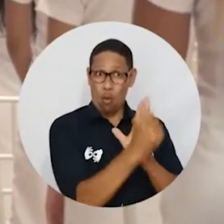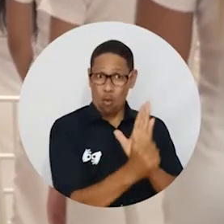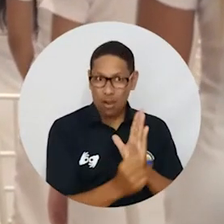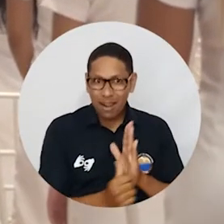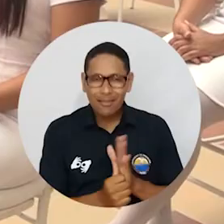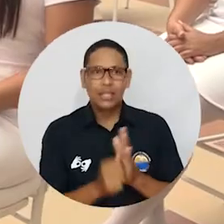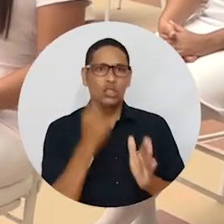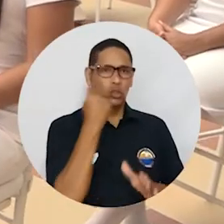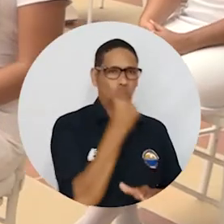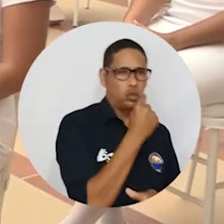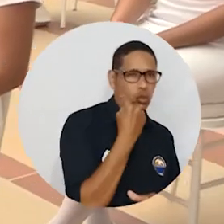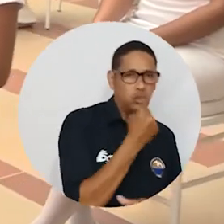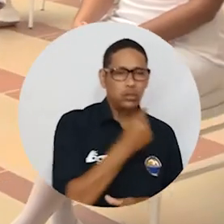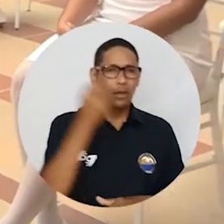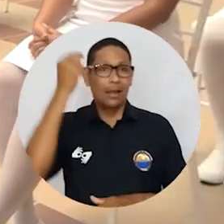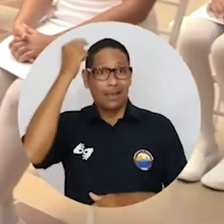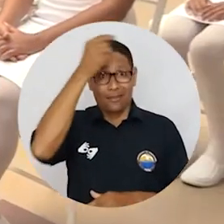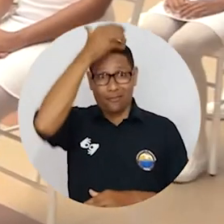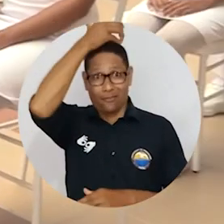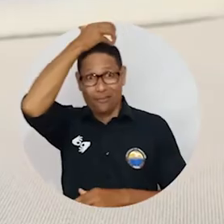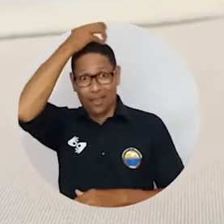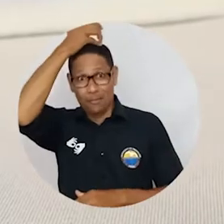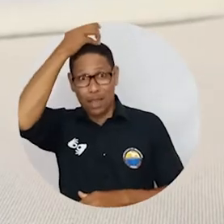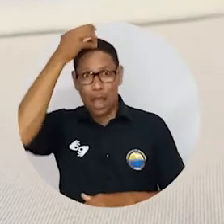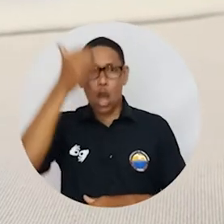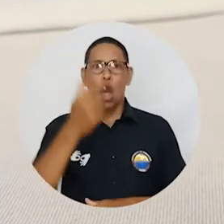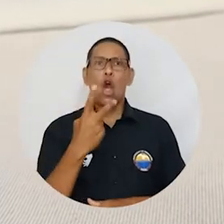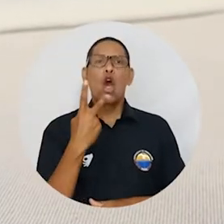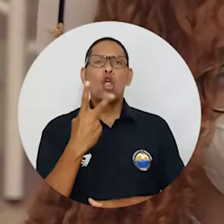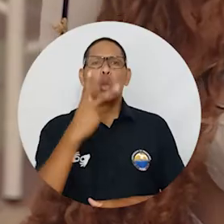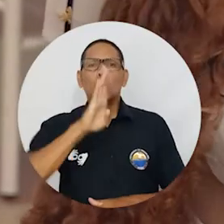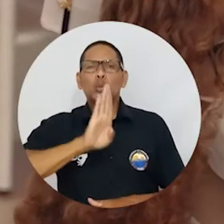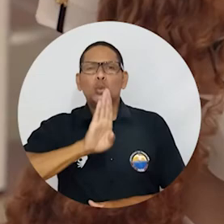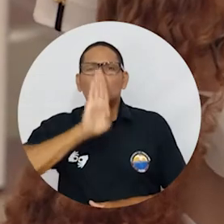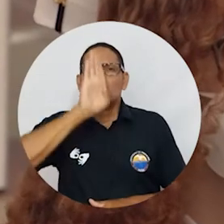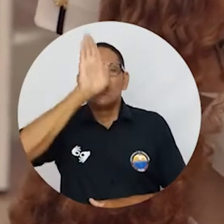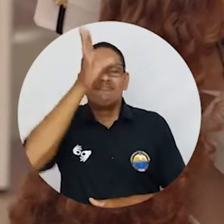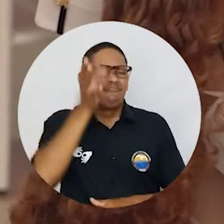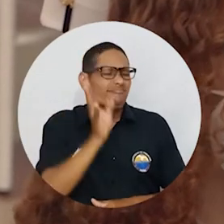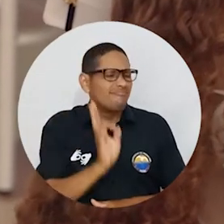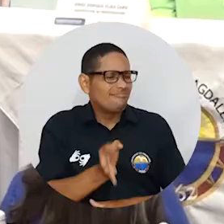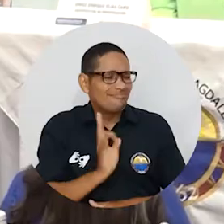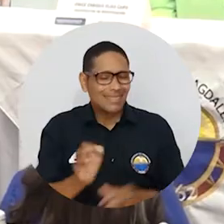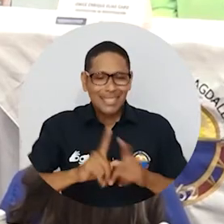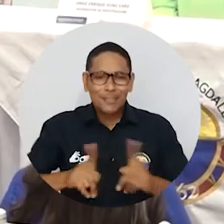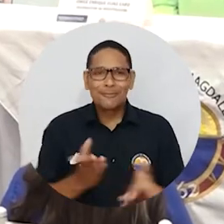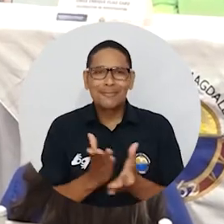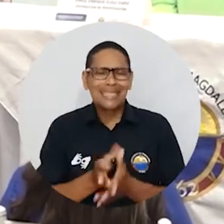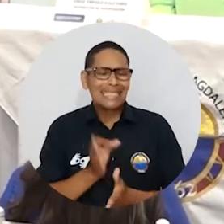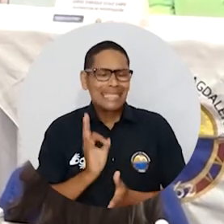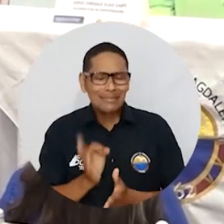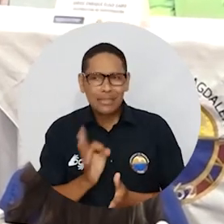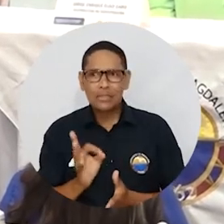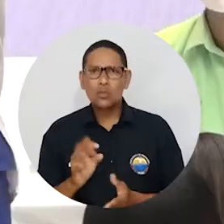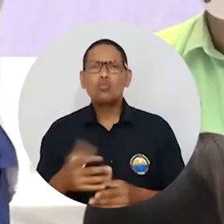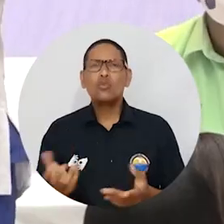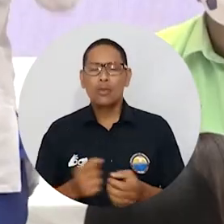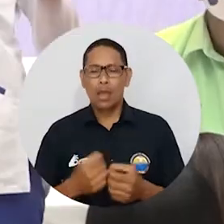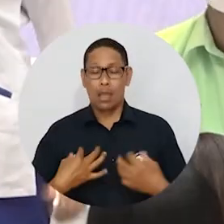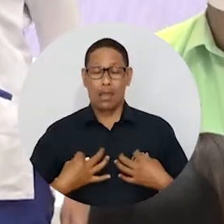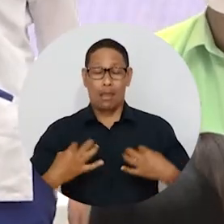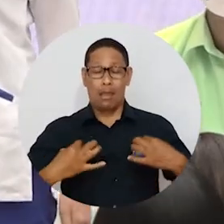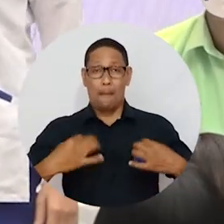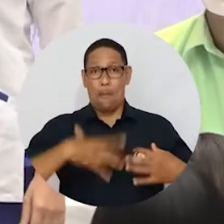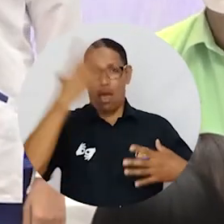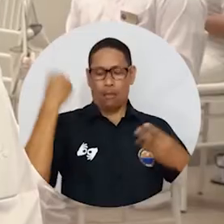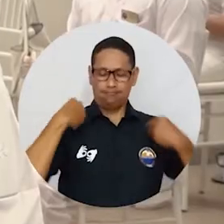de la institución llevaron a cabo dos importantes rituales en la formación académica de sus estudiantes: la imposición de batas